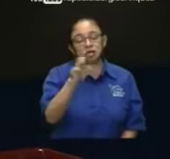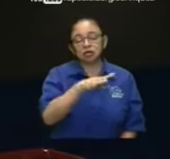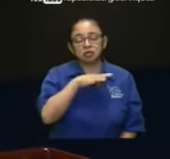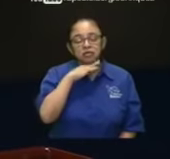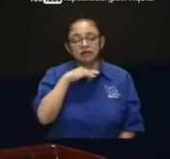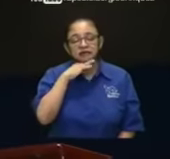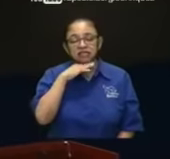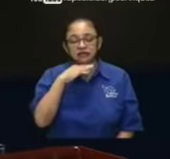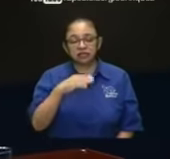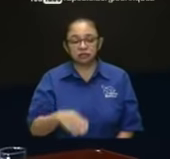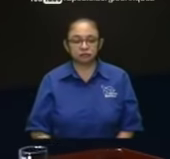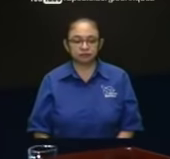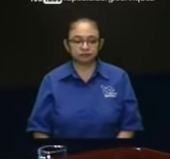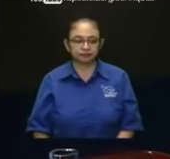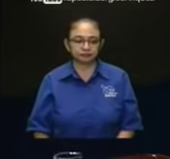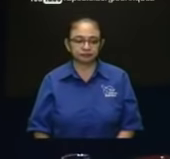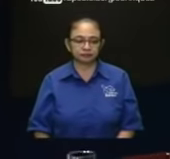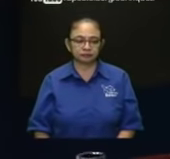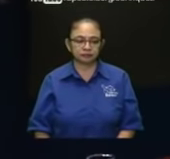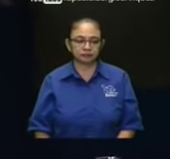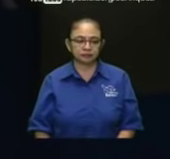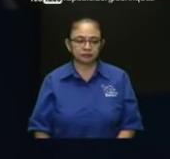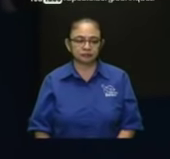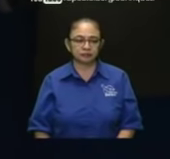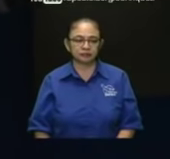insaciable. Es insaciable.